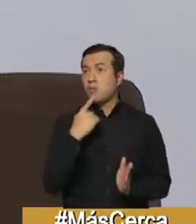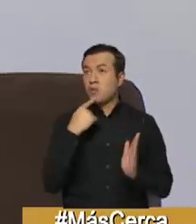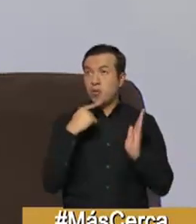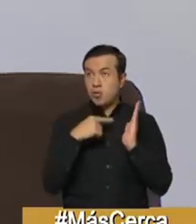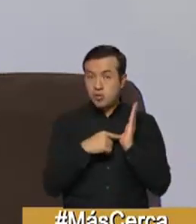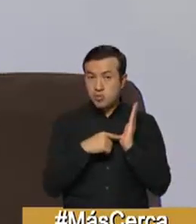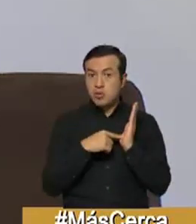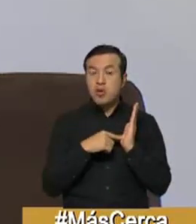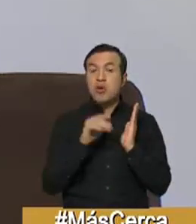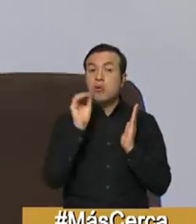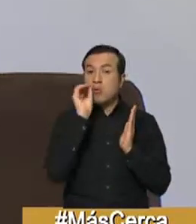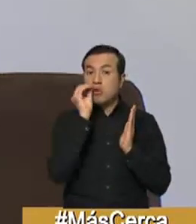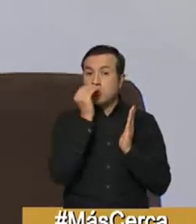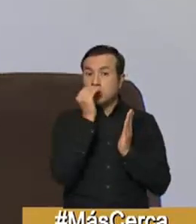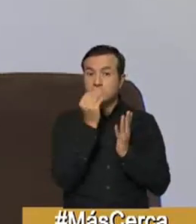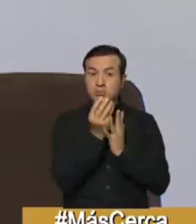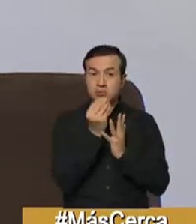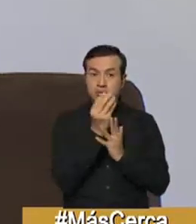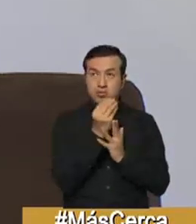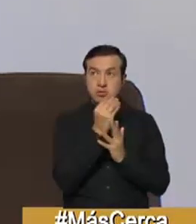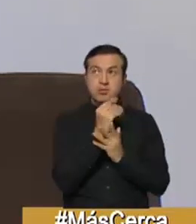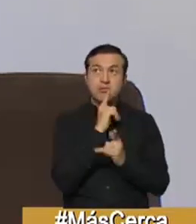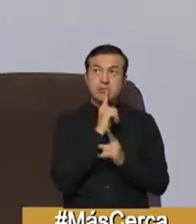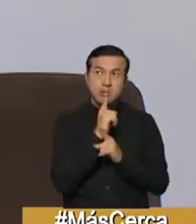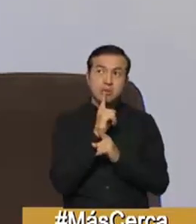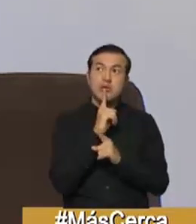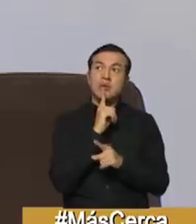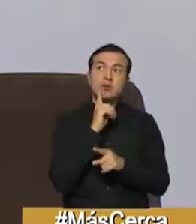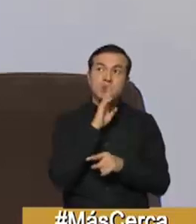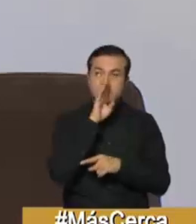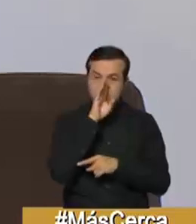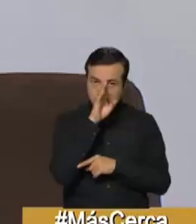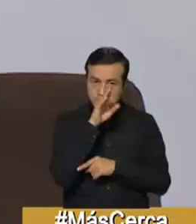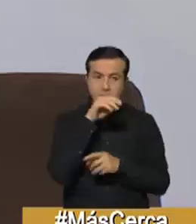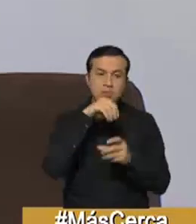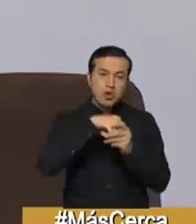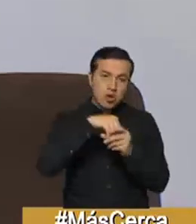preparar a su floración yo tengo que estar abonando cada época para